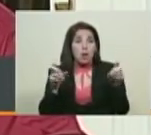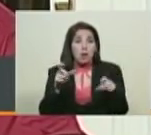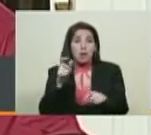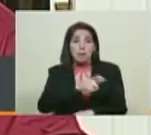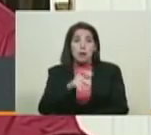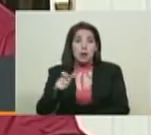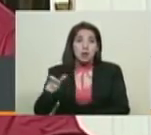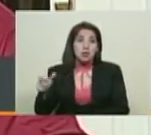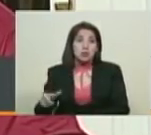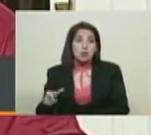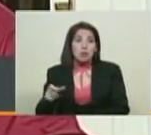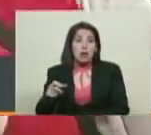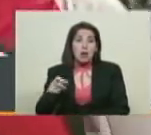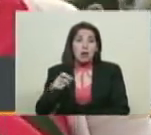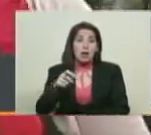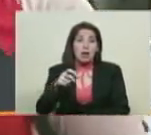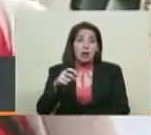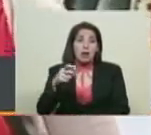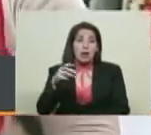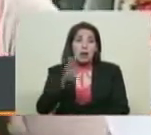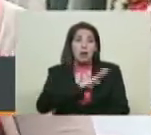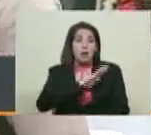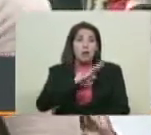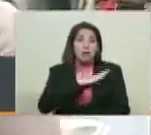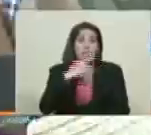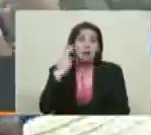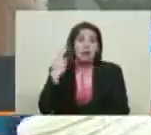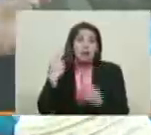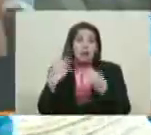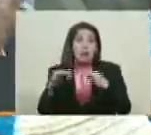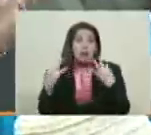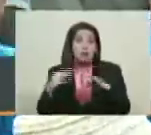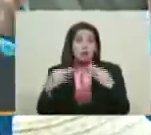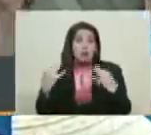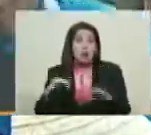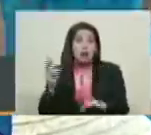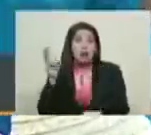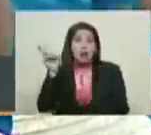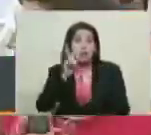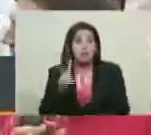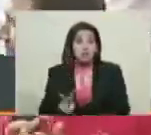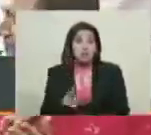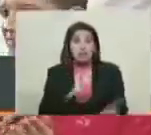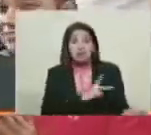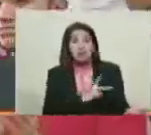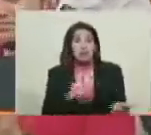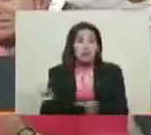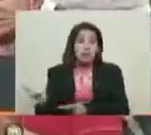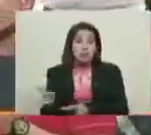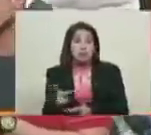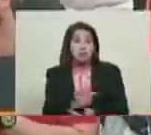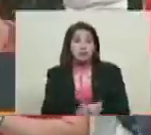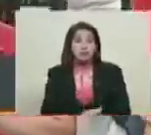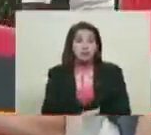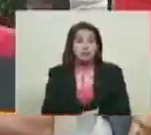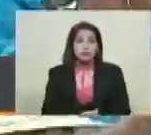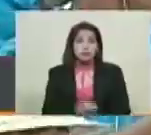la comunidad de colombianos y colombianas en Venezuela. Bienvenidos, hermanos y hermanas. Bienvenidos a